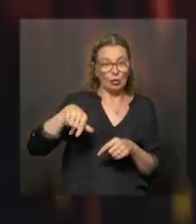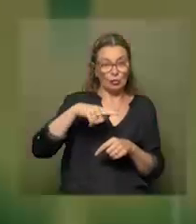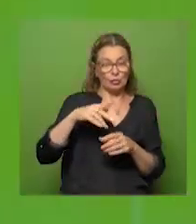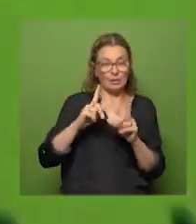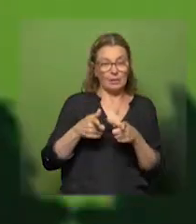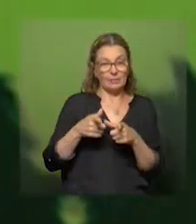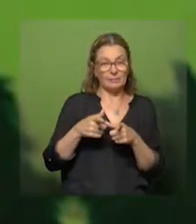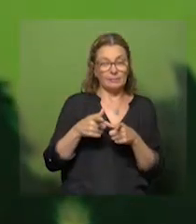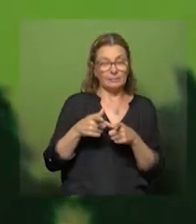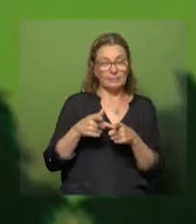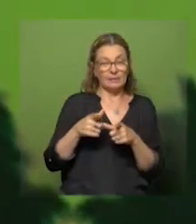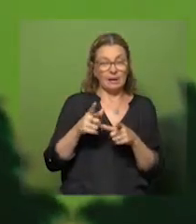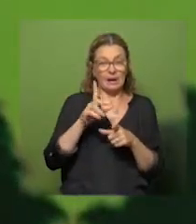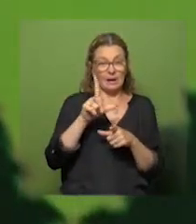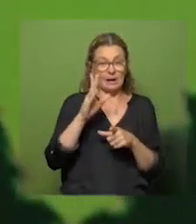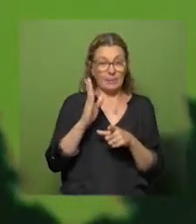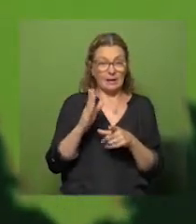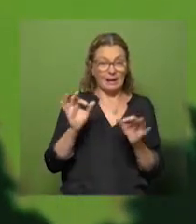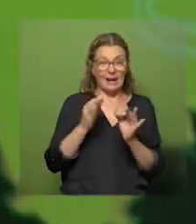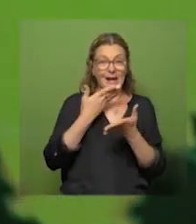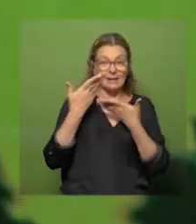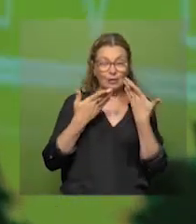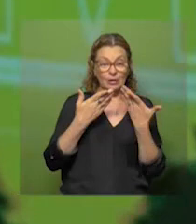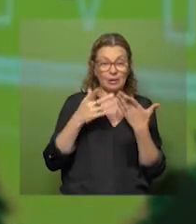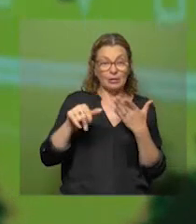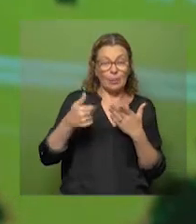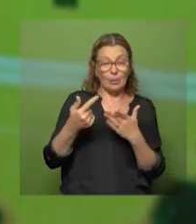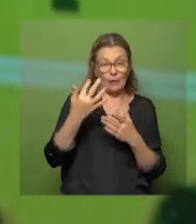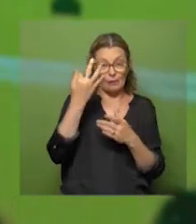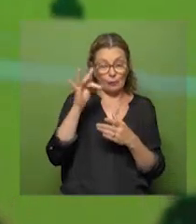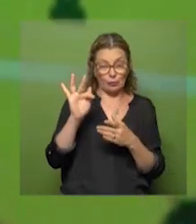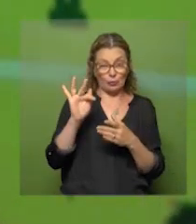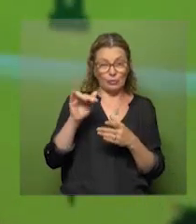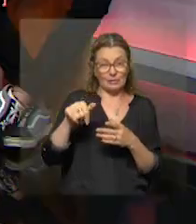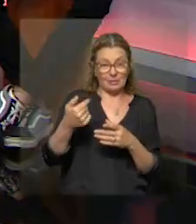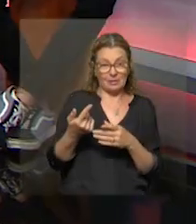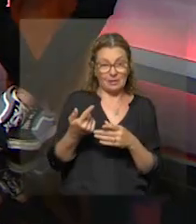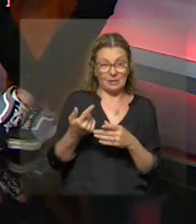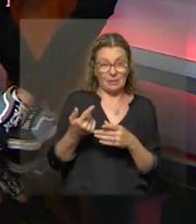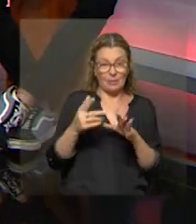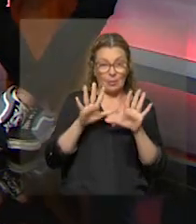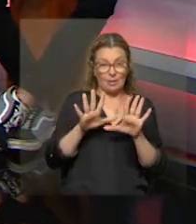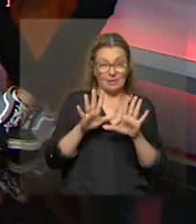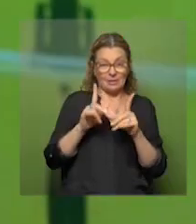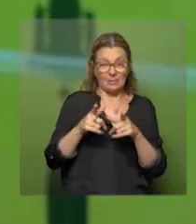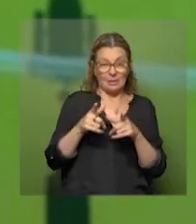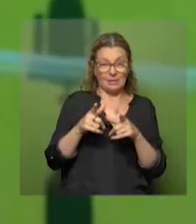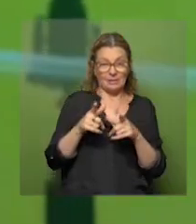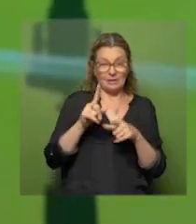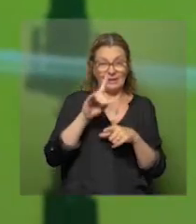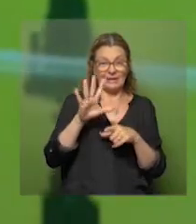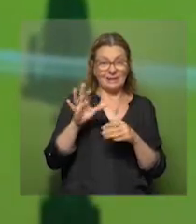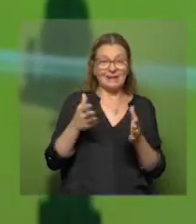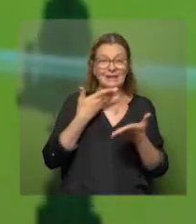vamos a estar tocando la canción LP y las canciones que vamos a producir en el futuro disco, que son como 10, así que vamos a estar tocando como 15